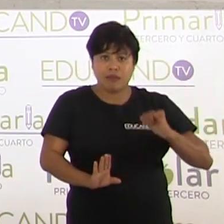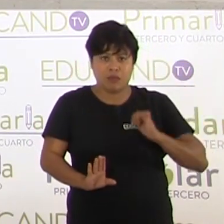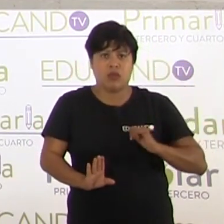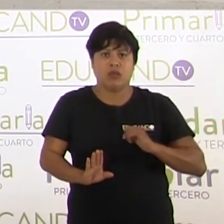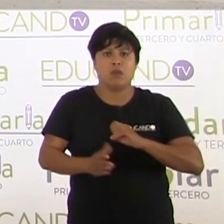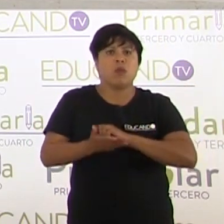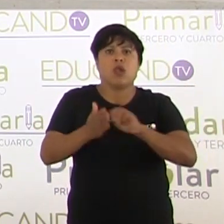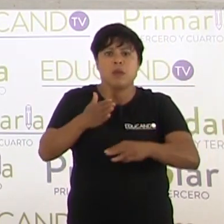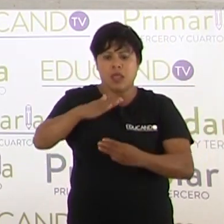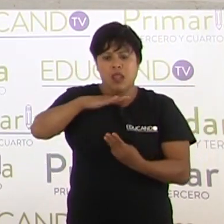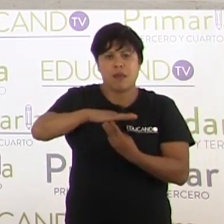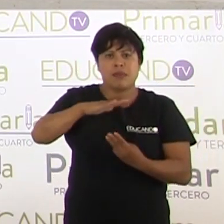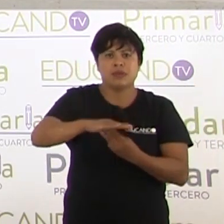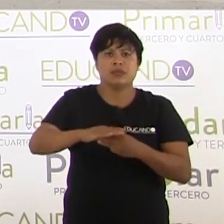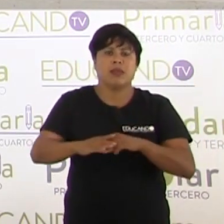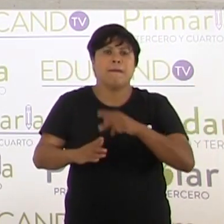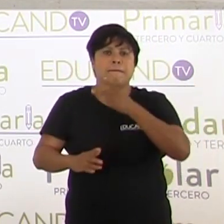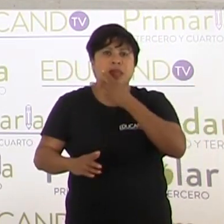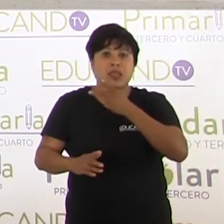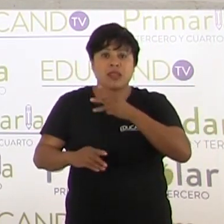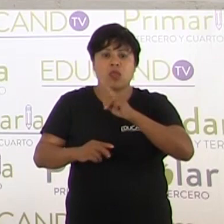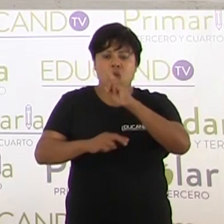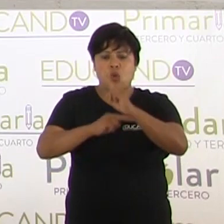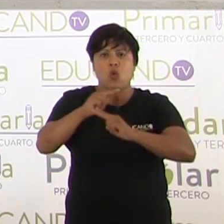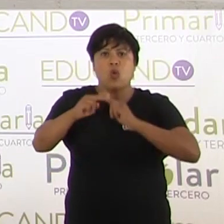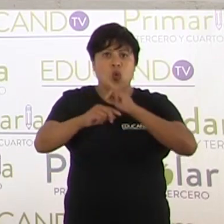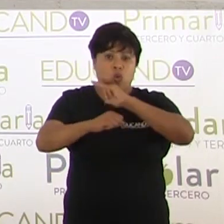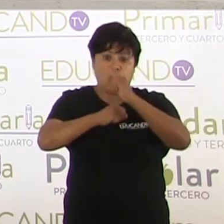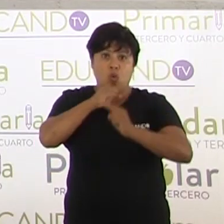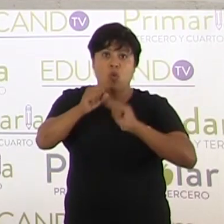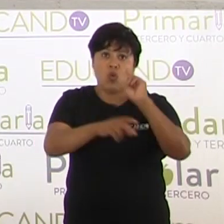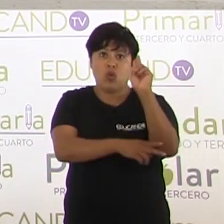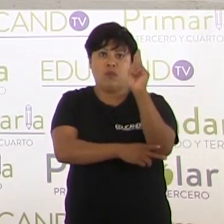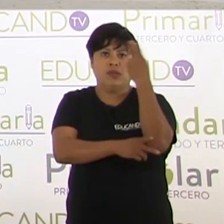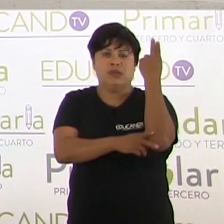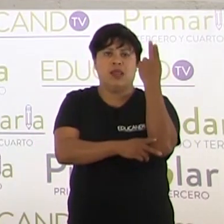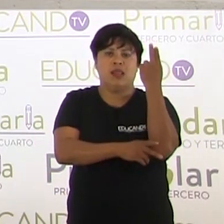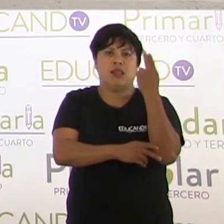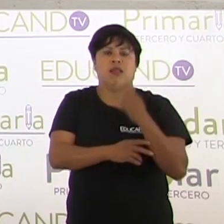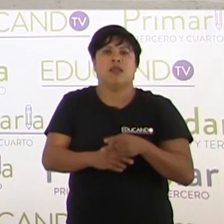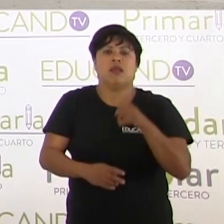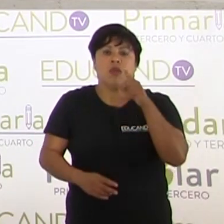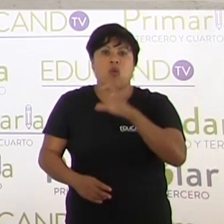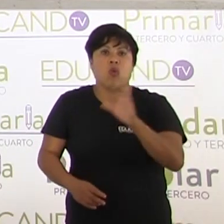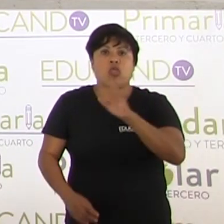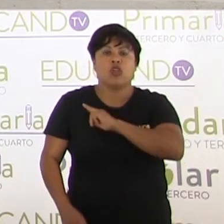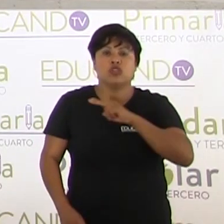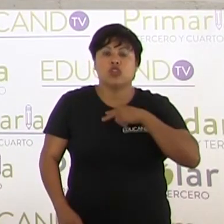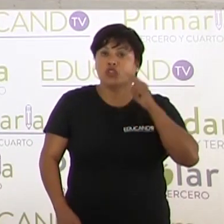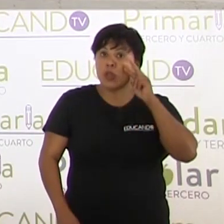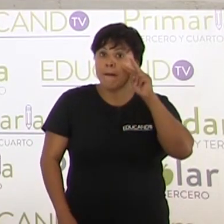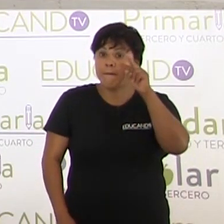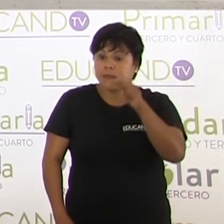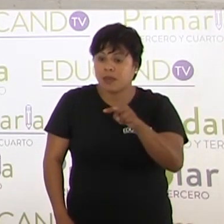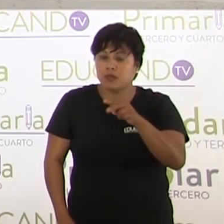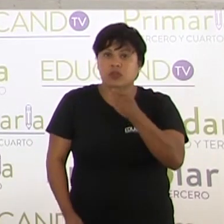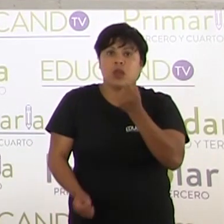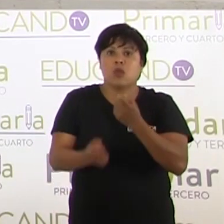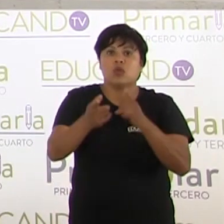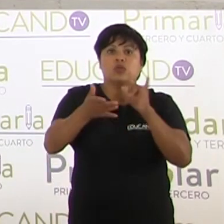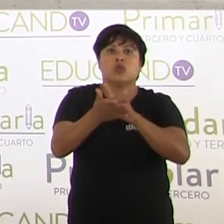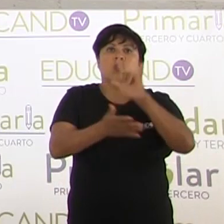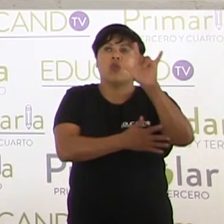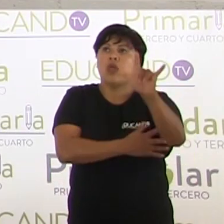la Mesa de la Fraternidad Universal de Diego Rivera, o por qué cuando vemos también algunos